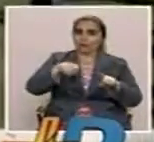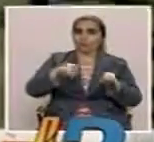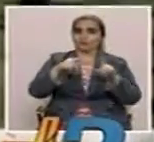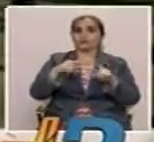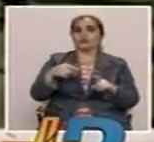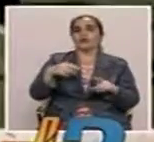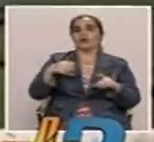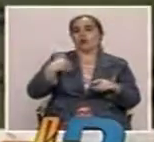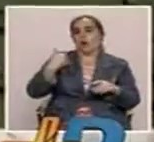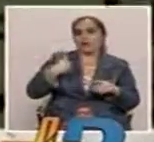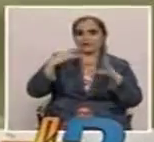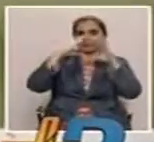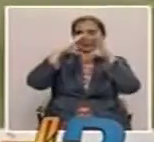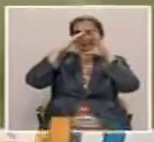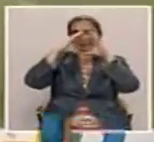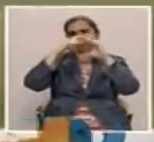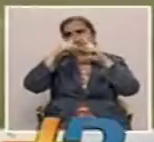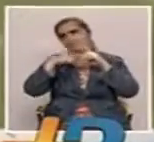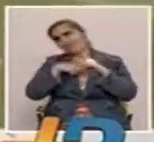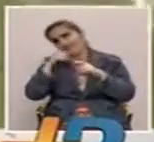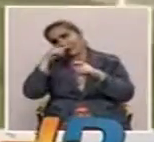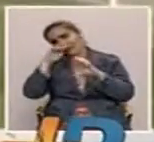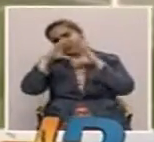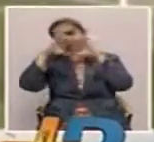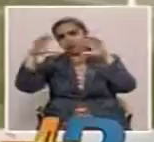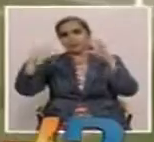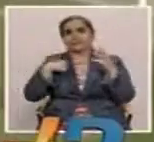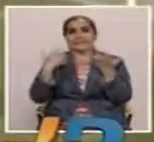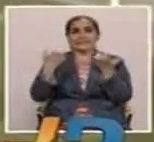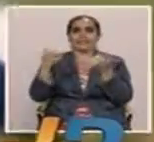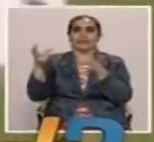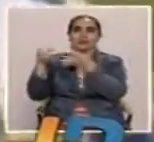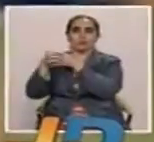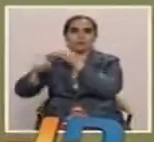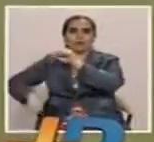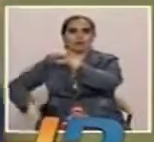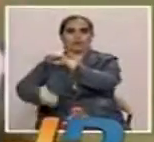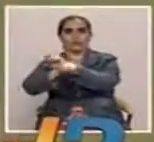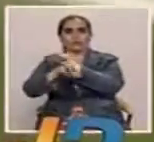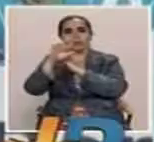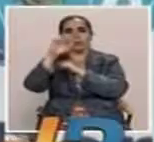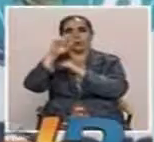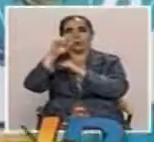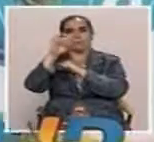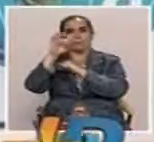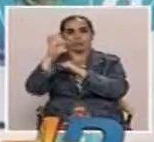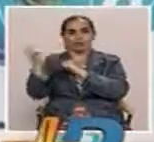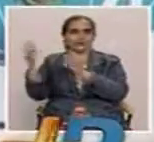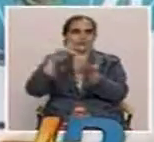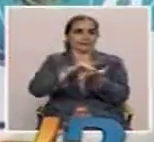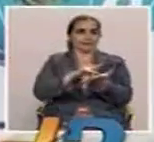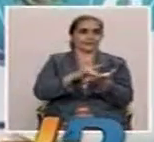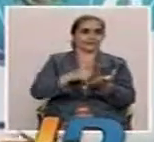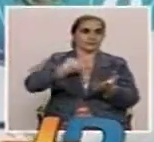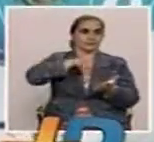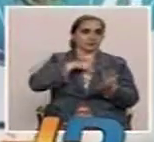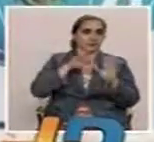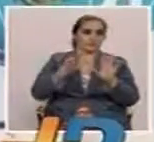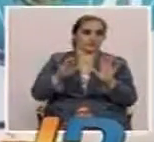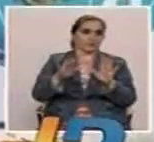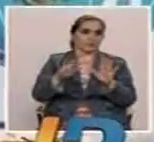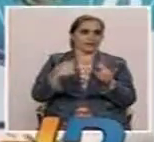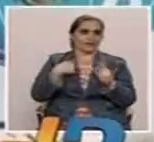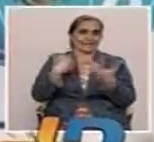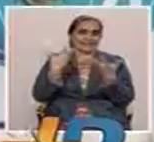miles de niños y jóvenes. Por eso el Porto está por estos días buscando talentos para que hagan parte de sus fuerzas básicas. Este es un evento que